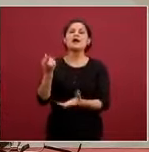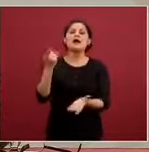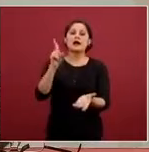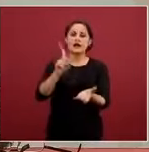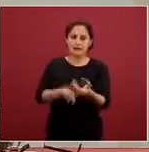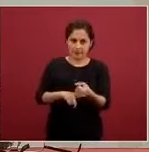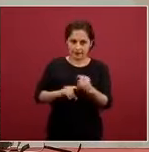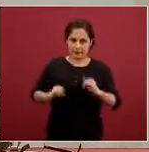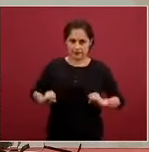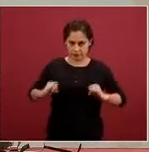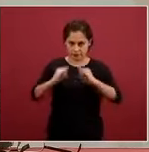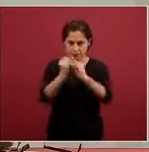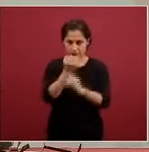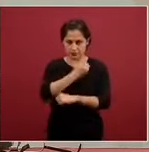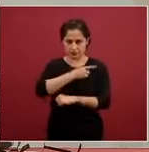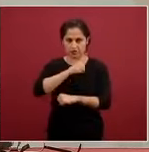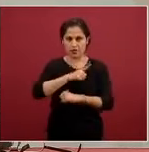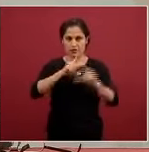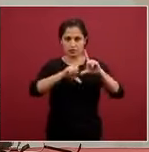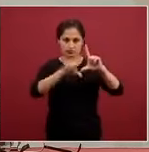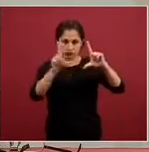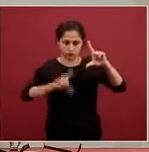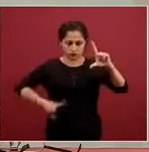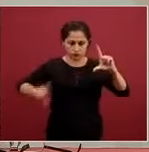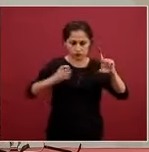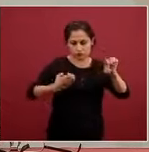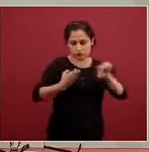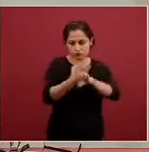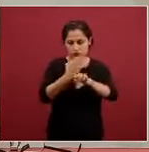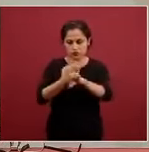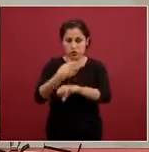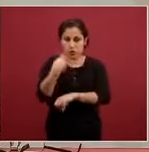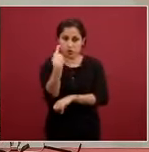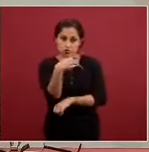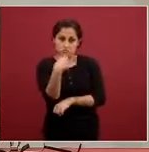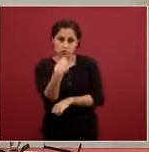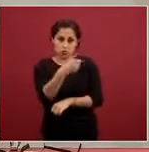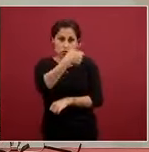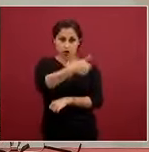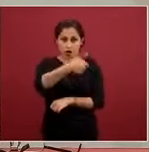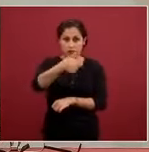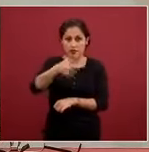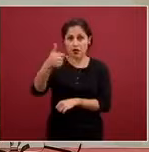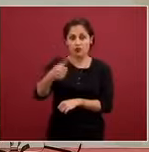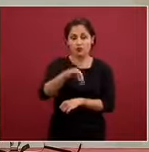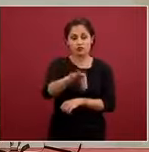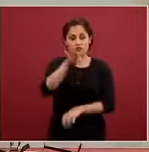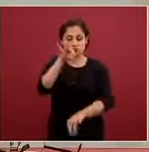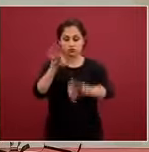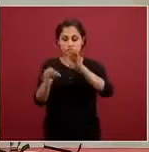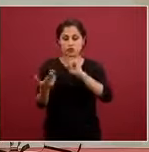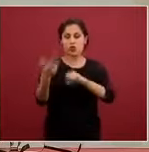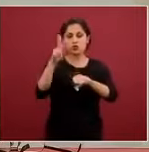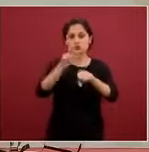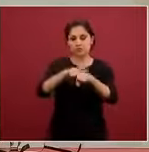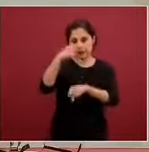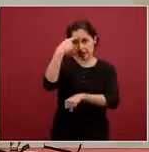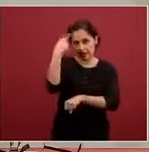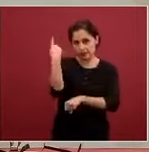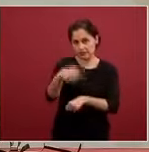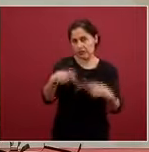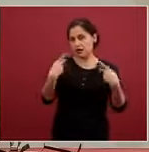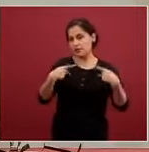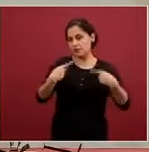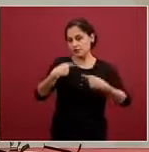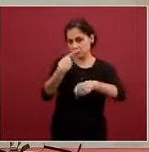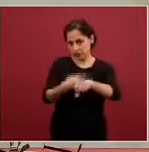cada una de las 32 entidades federativas, seleccionó cuáles iban a ser sus hospitales COVID y son hospitales que se dedican